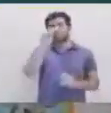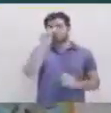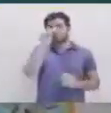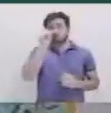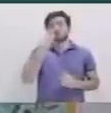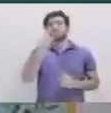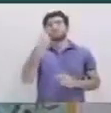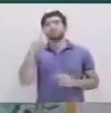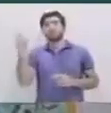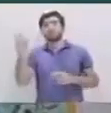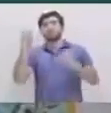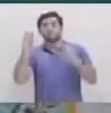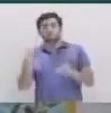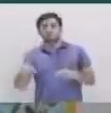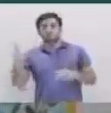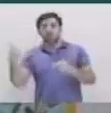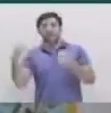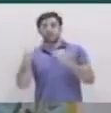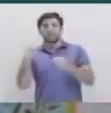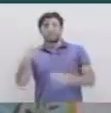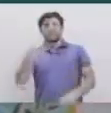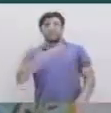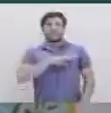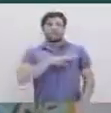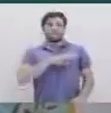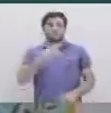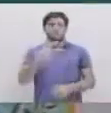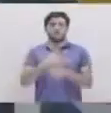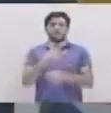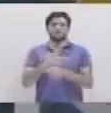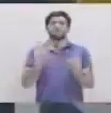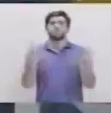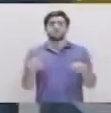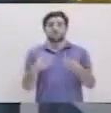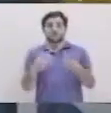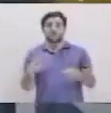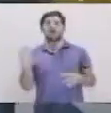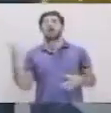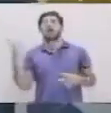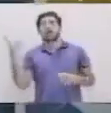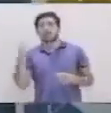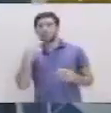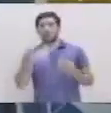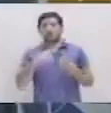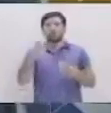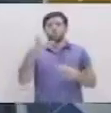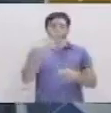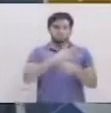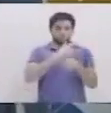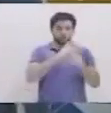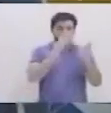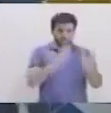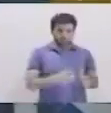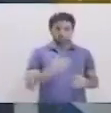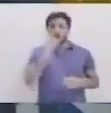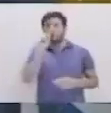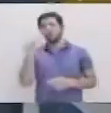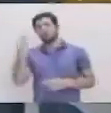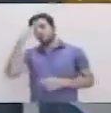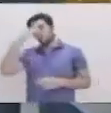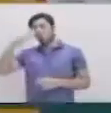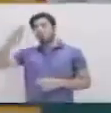¿Cuáles son las nacionalidades de los autores del himno nacional de Guatemala? Fueron 2, guatemalteco y cubano.